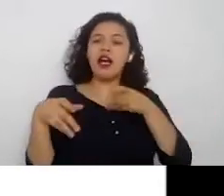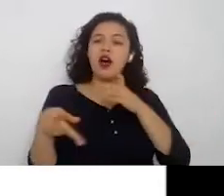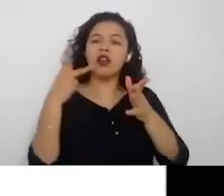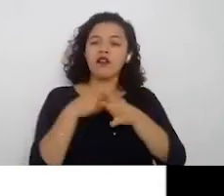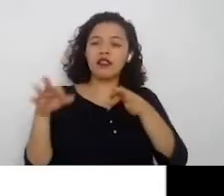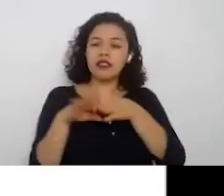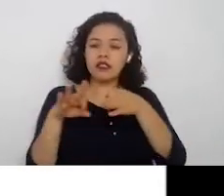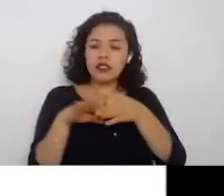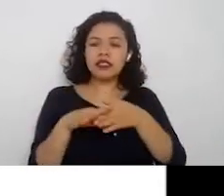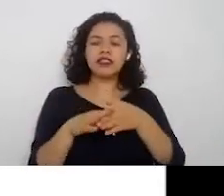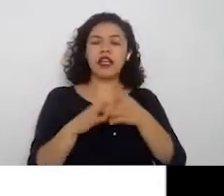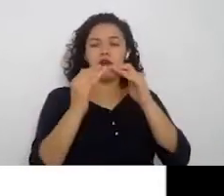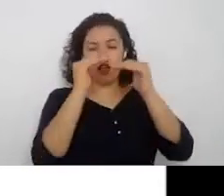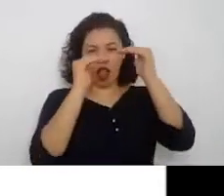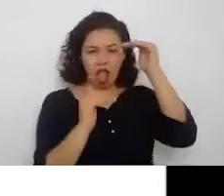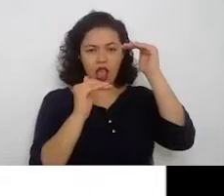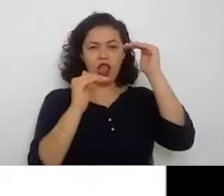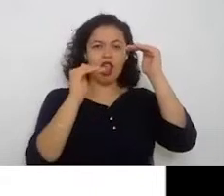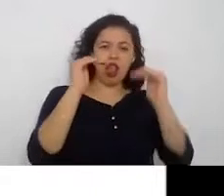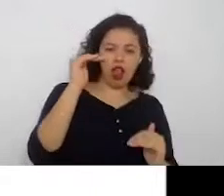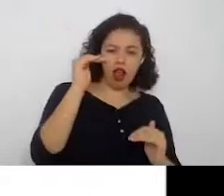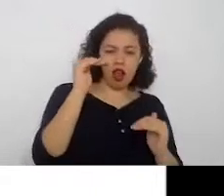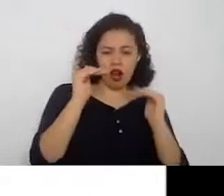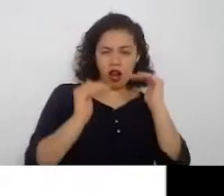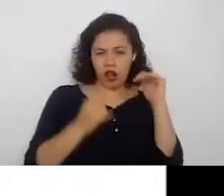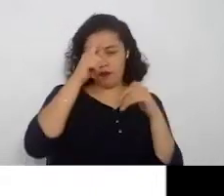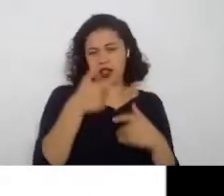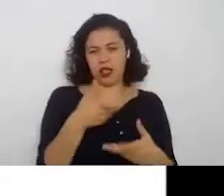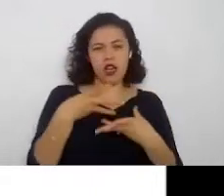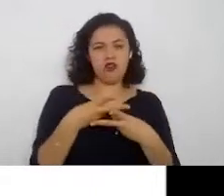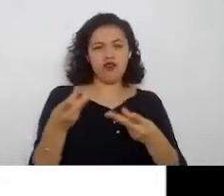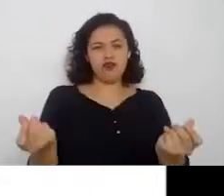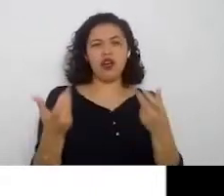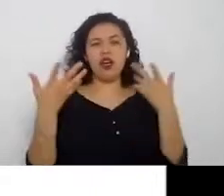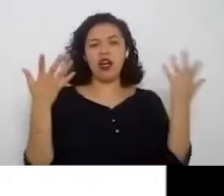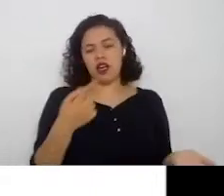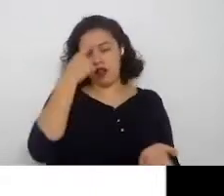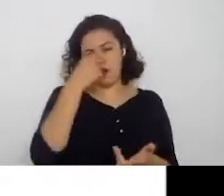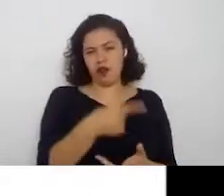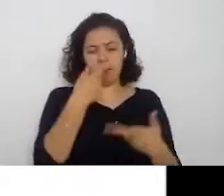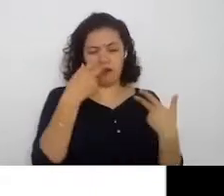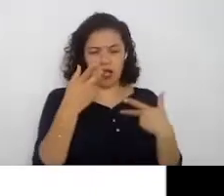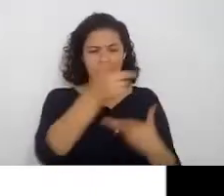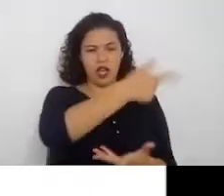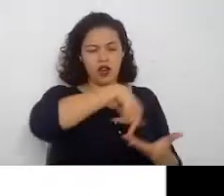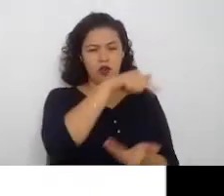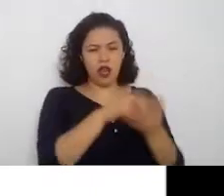brechas por donde sigue saliendo el flujo de efectivo, que eso es, o el patrimonio de las